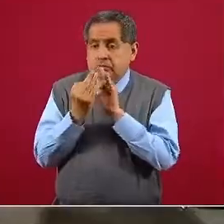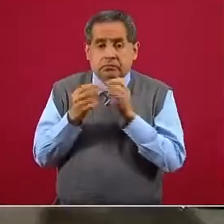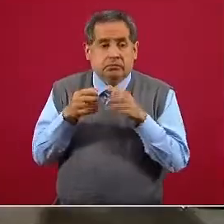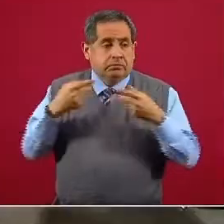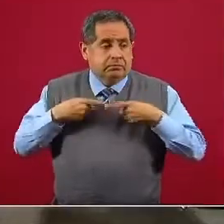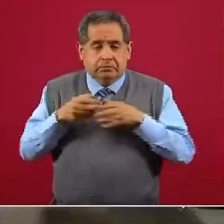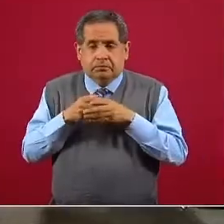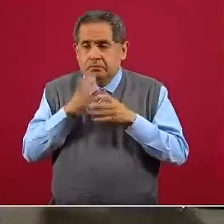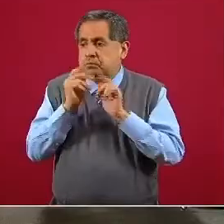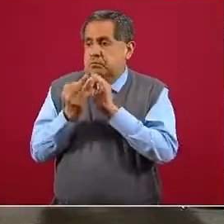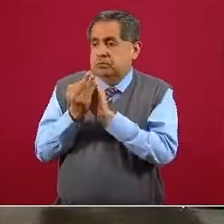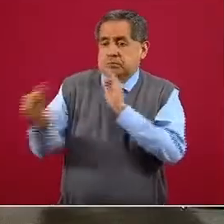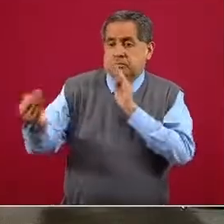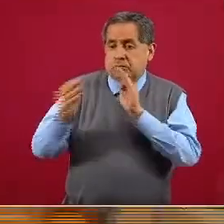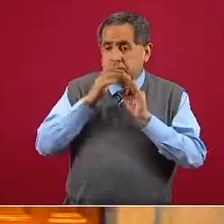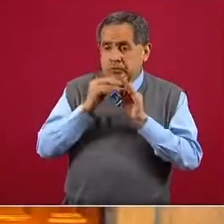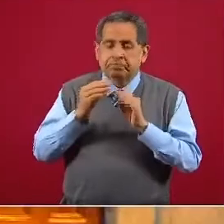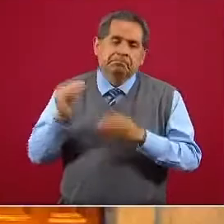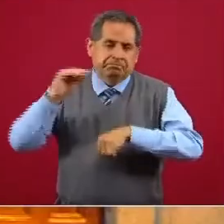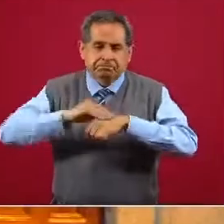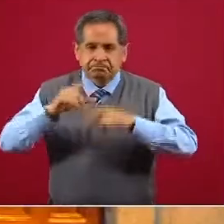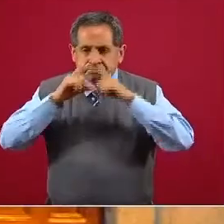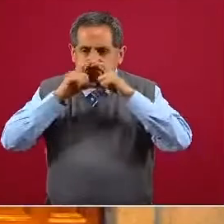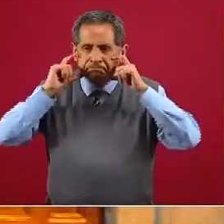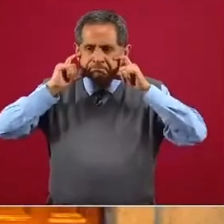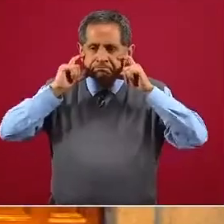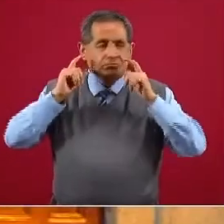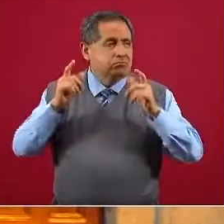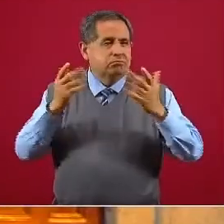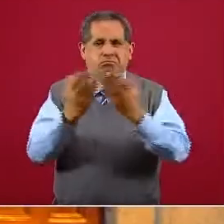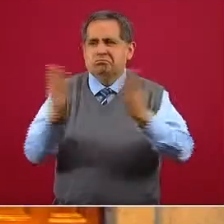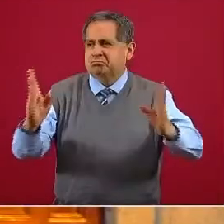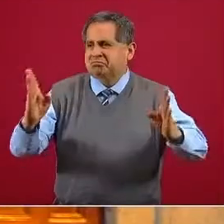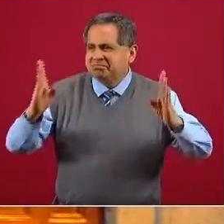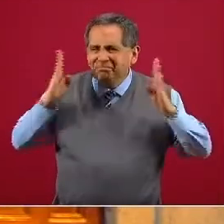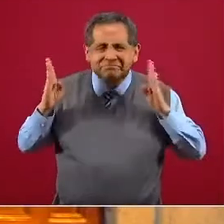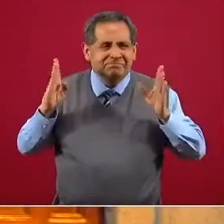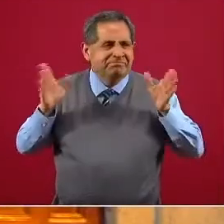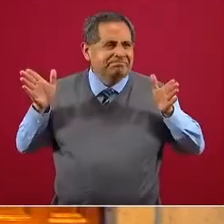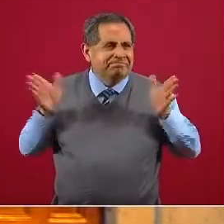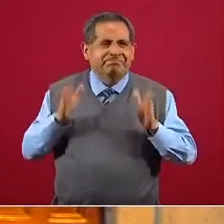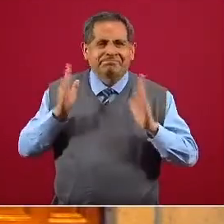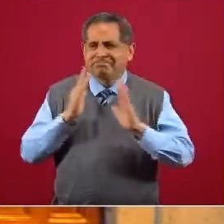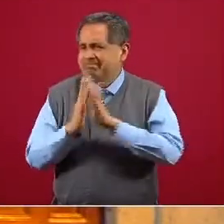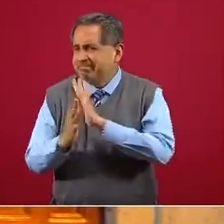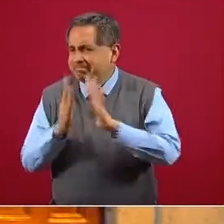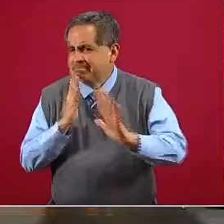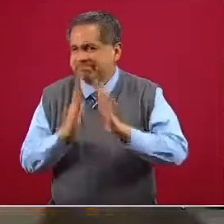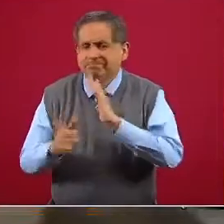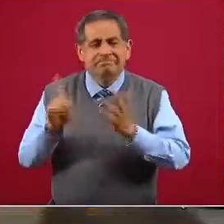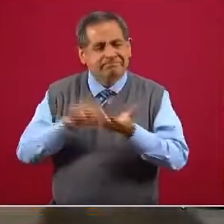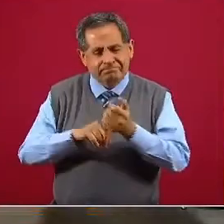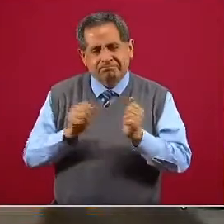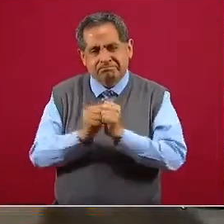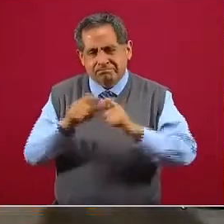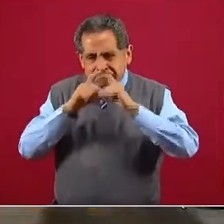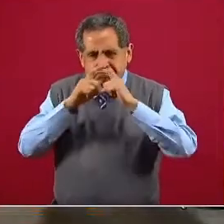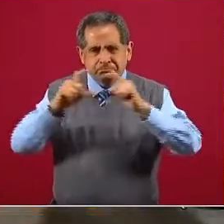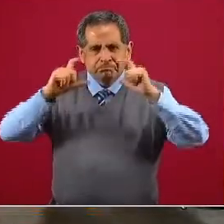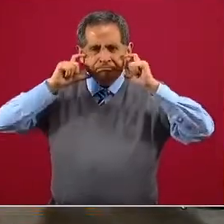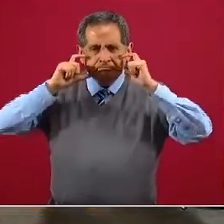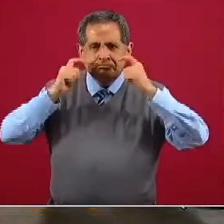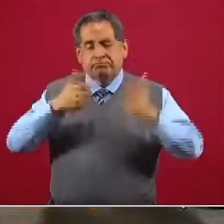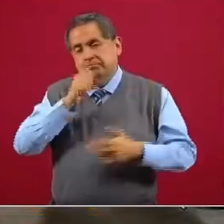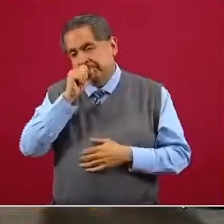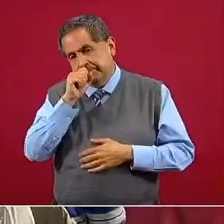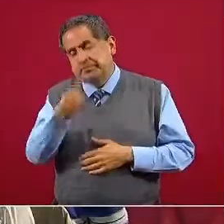en lugares en donde no es posible guardar esa sana distancia o de por sí son lugares muy concurridos donde hay muchas personas, y